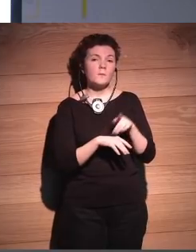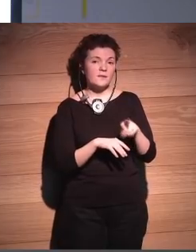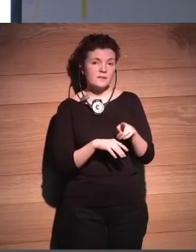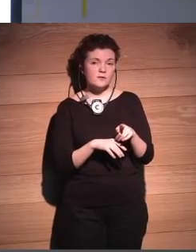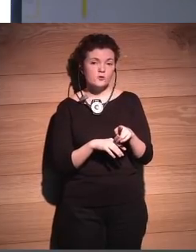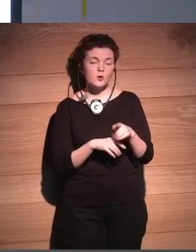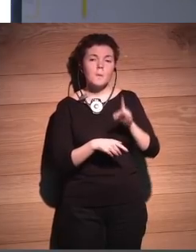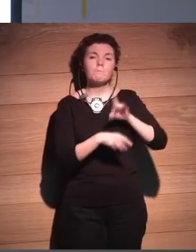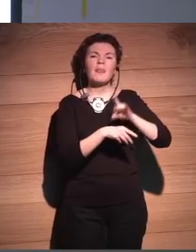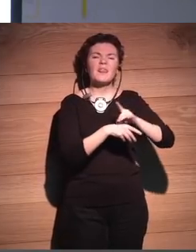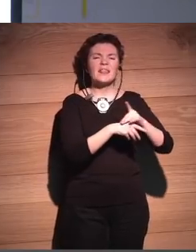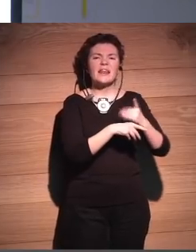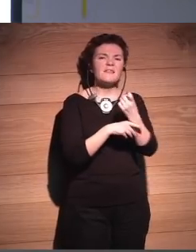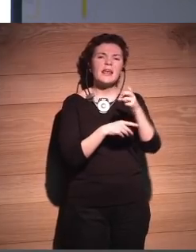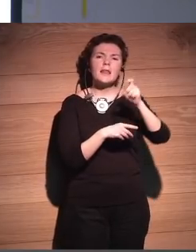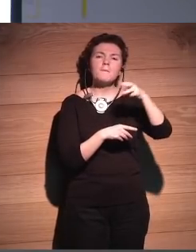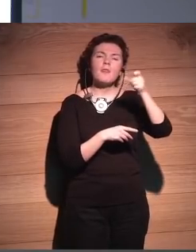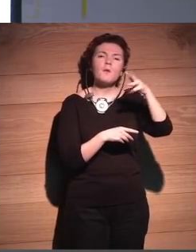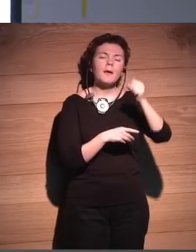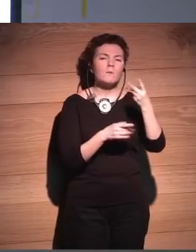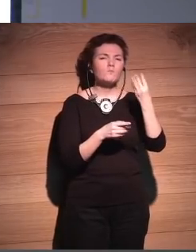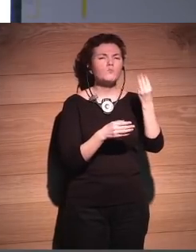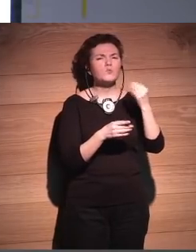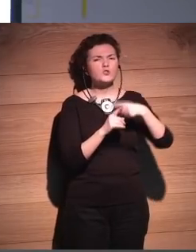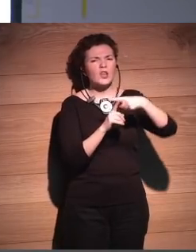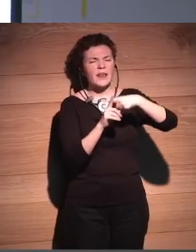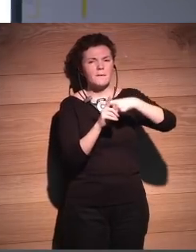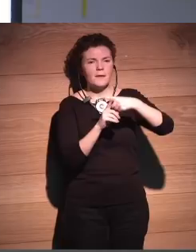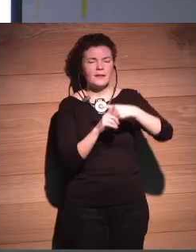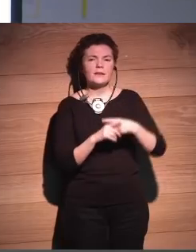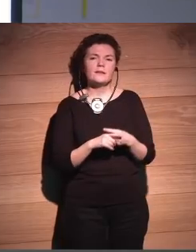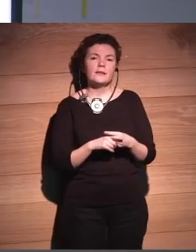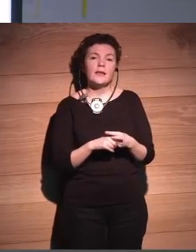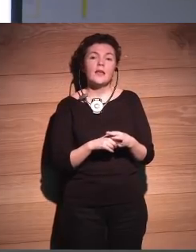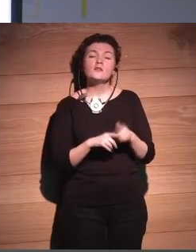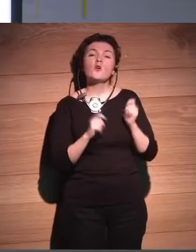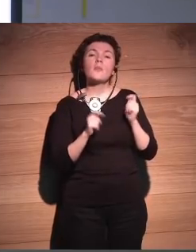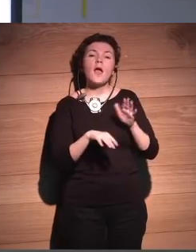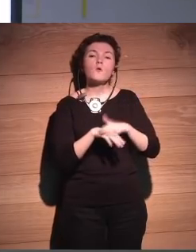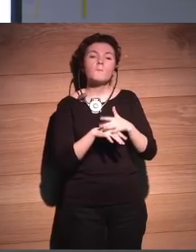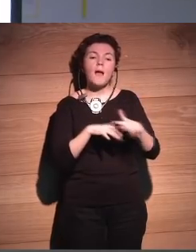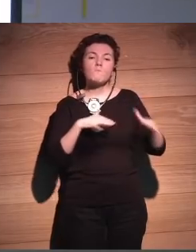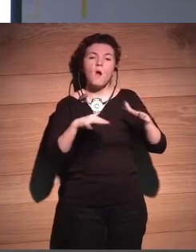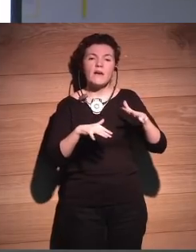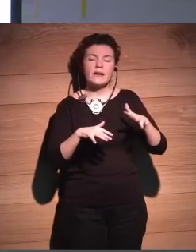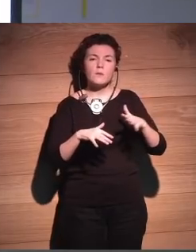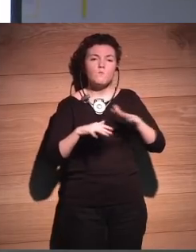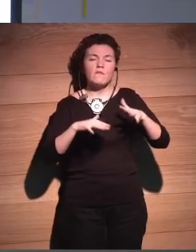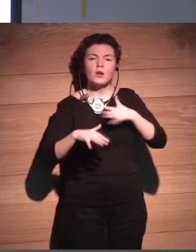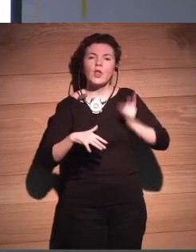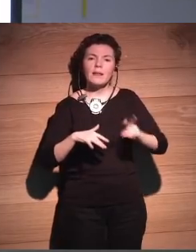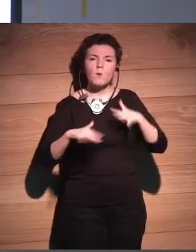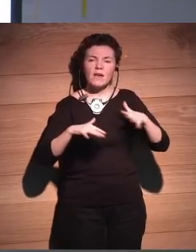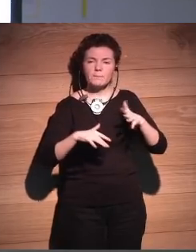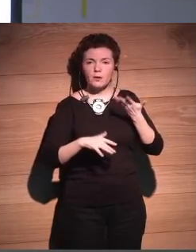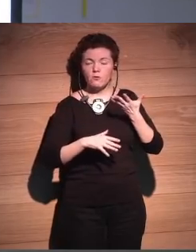los pacientes requieren mucha levodopa y pasan un par de cosas, lo que se llama disquinesia, es decir, movimientos involuntarios de los pacientes. Y